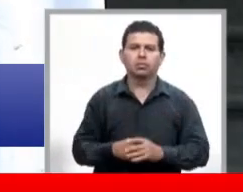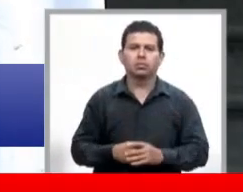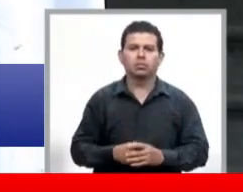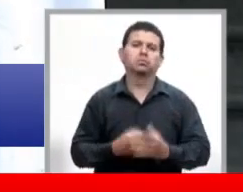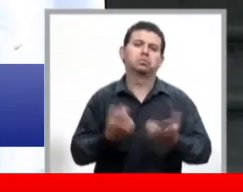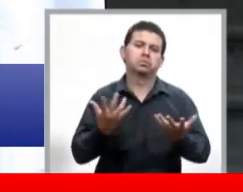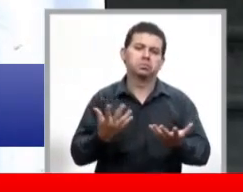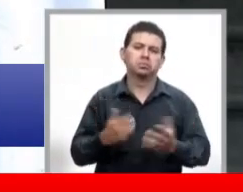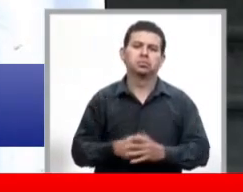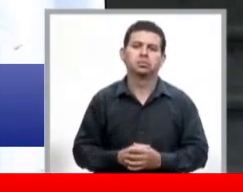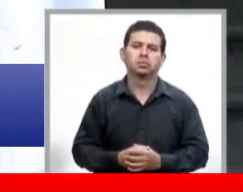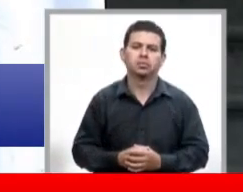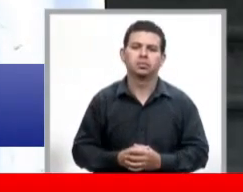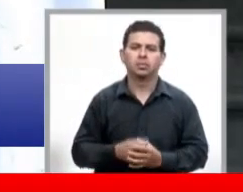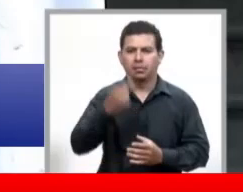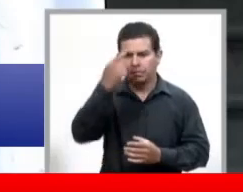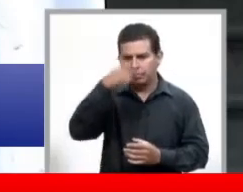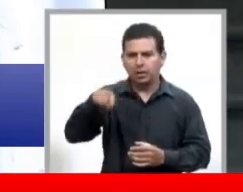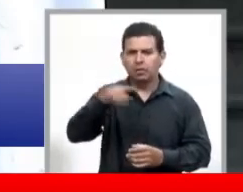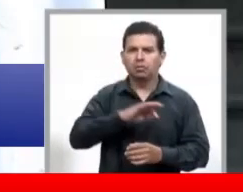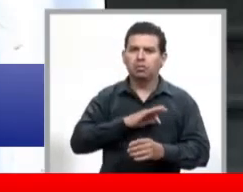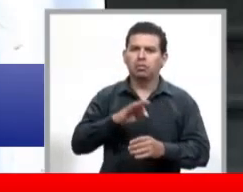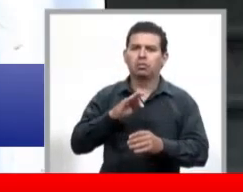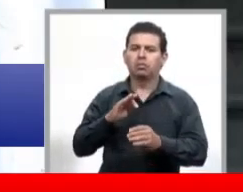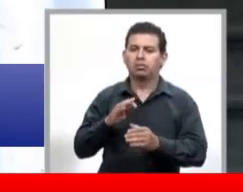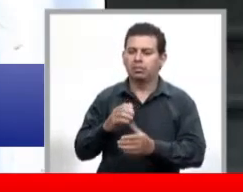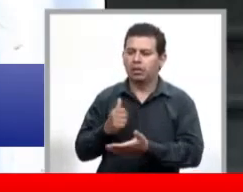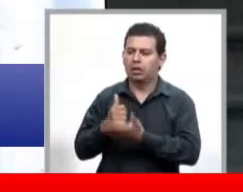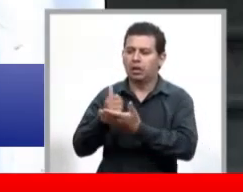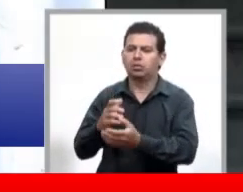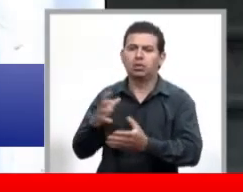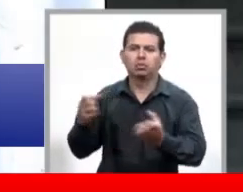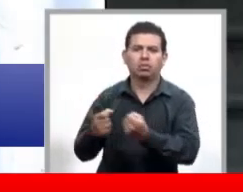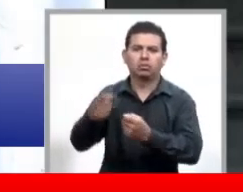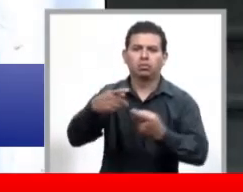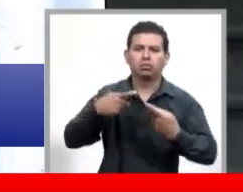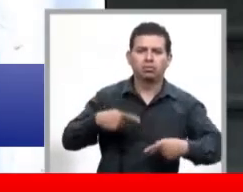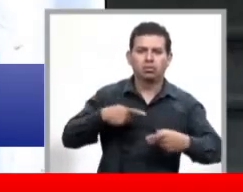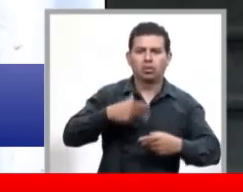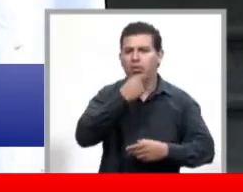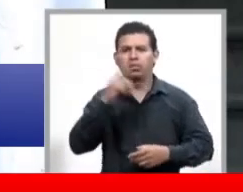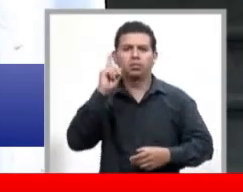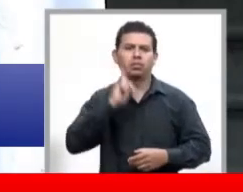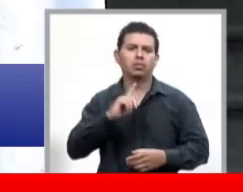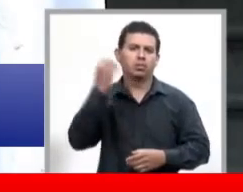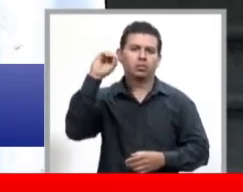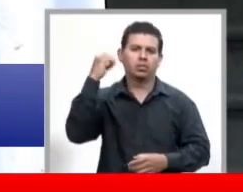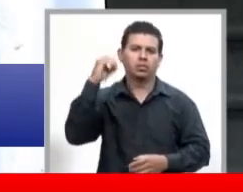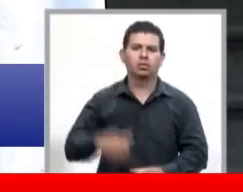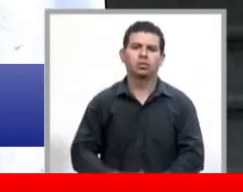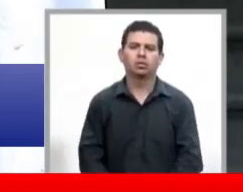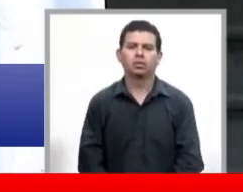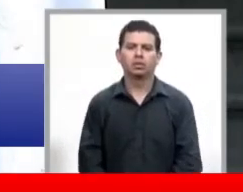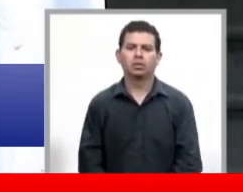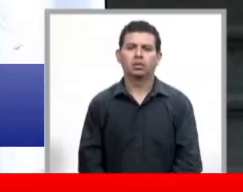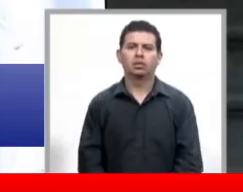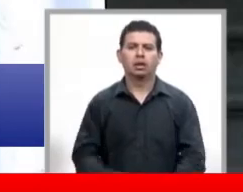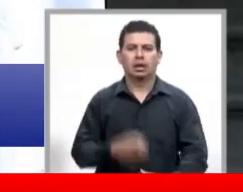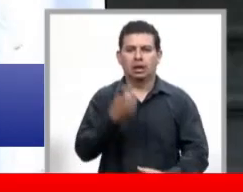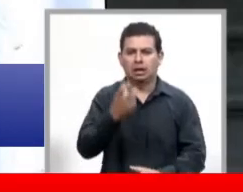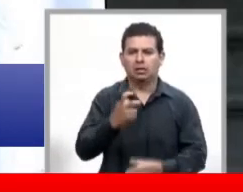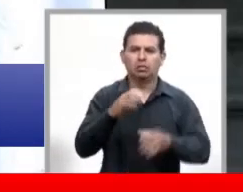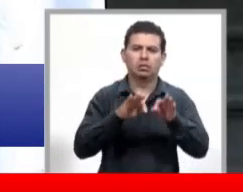para cerciorarnos de proteger la vida de todas y de todos los oaxaqueños. Las